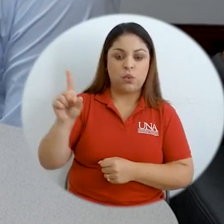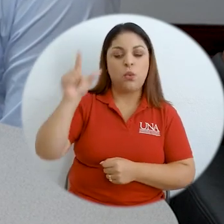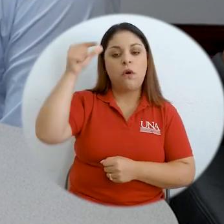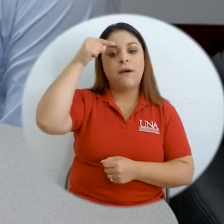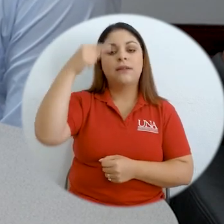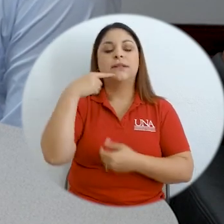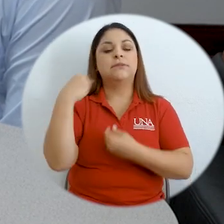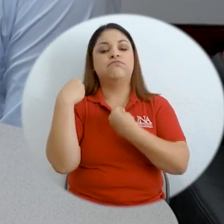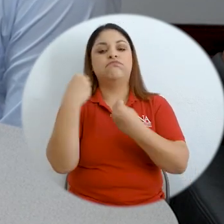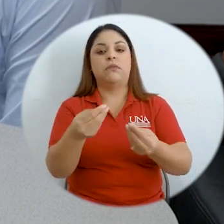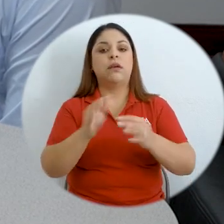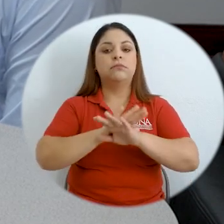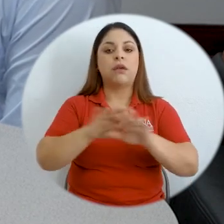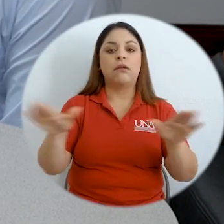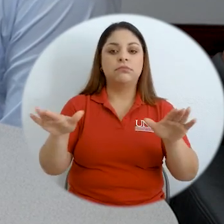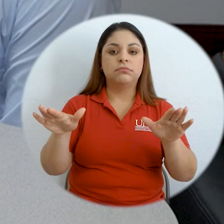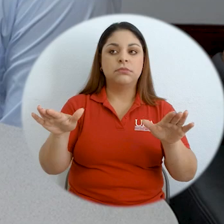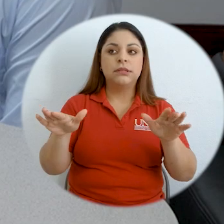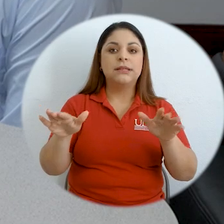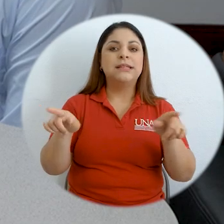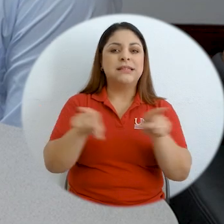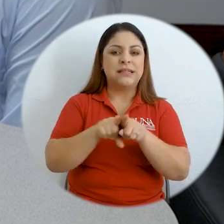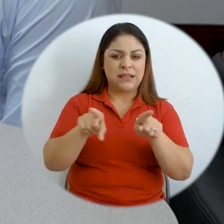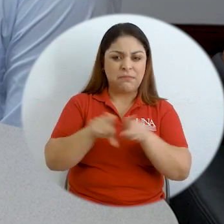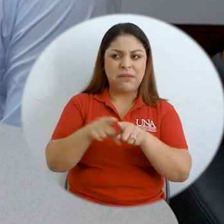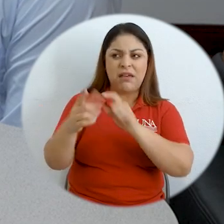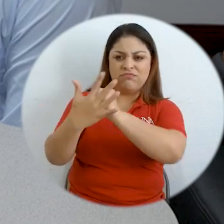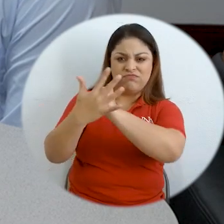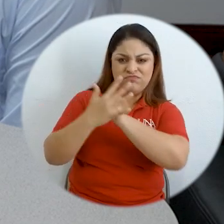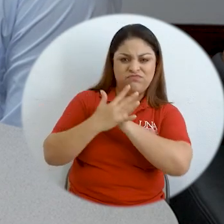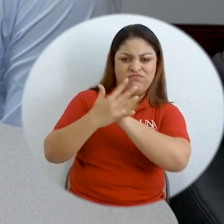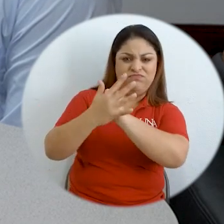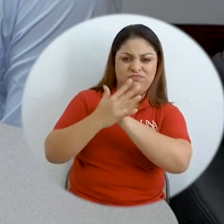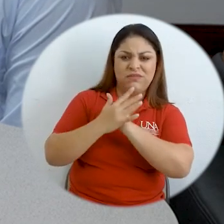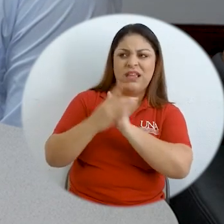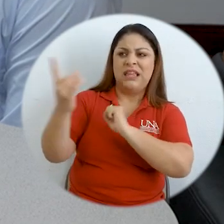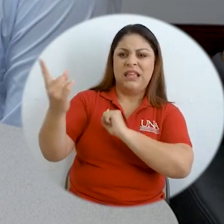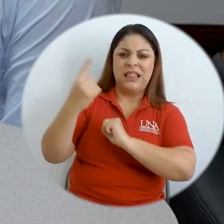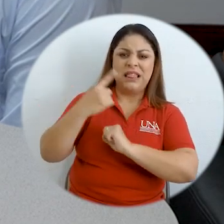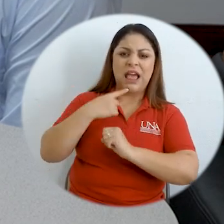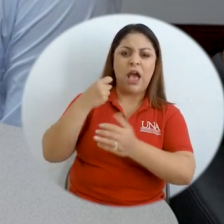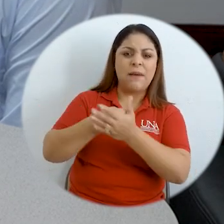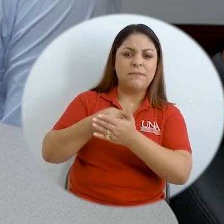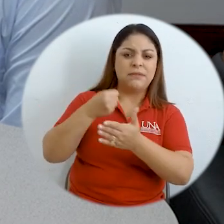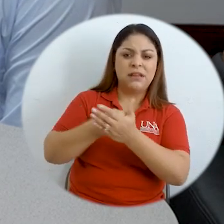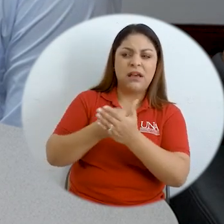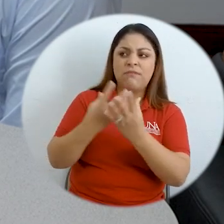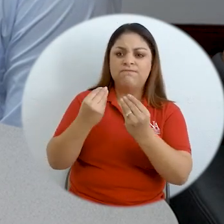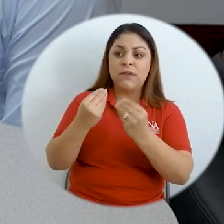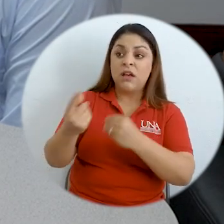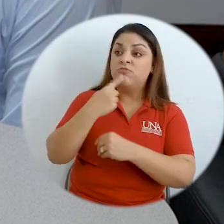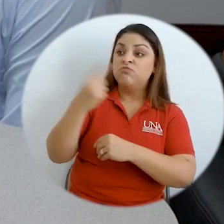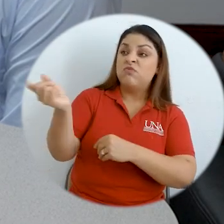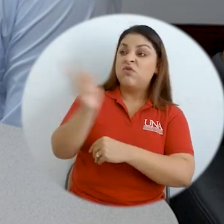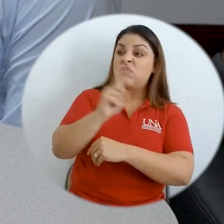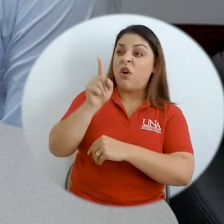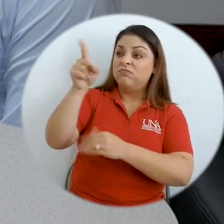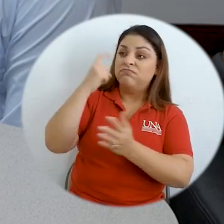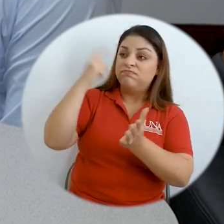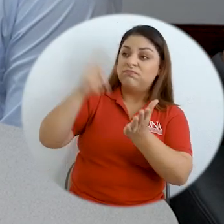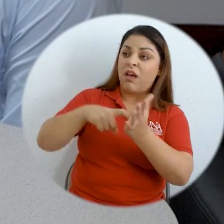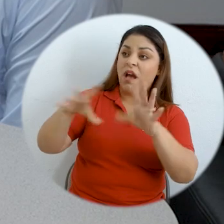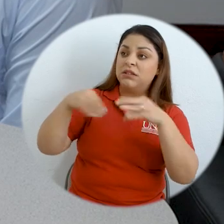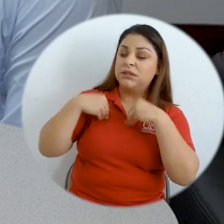y además nos coacciona, nos intimida diciendo si no reconocen ese 1 van a la